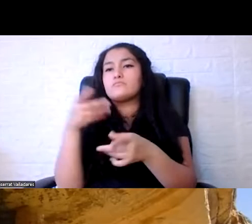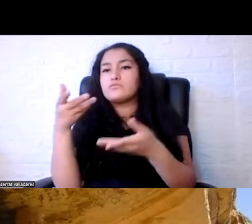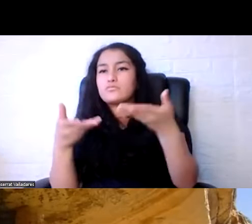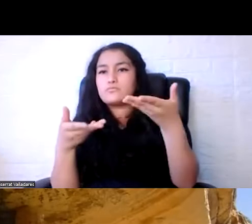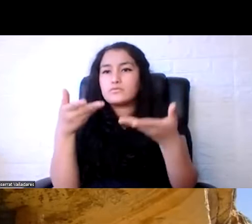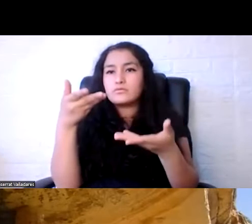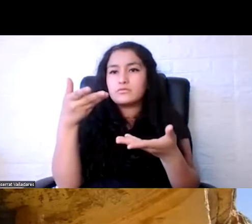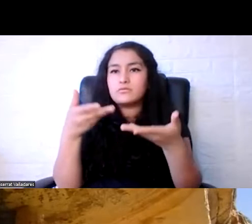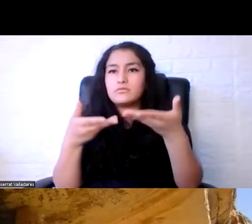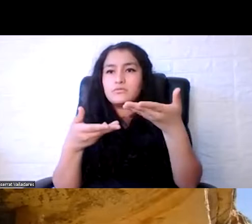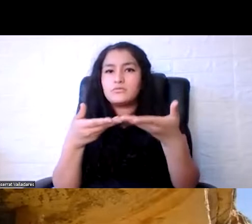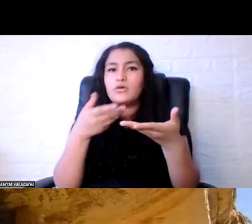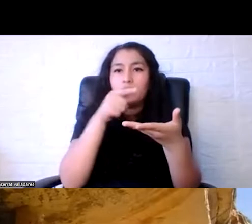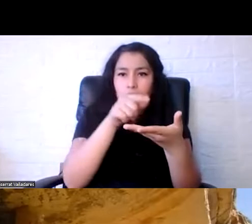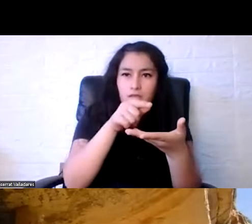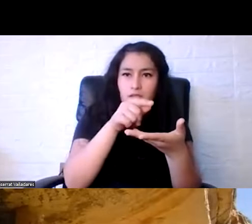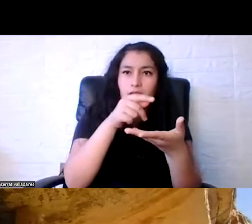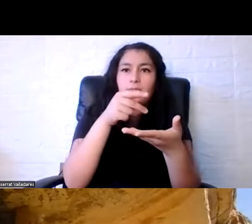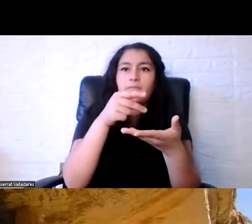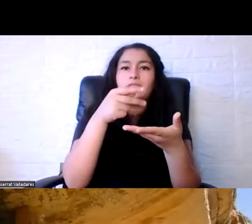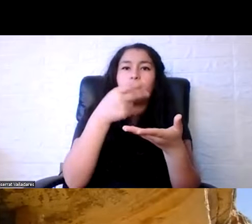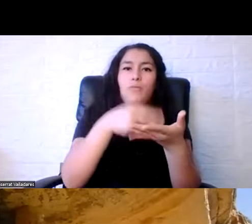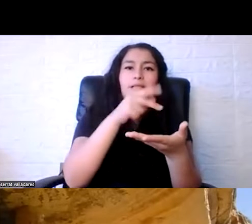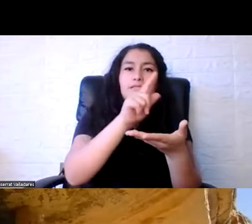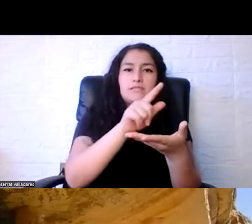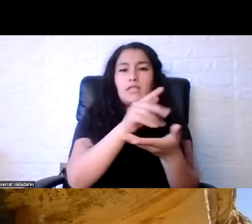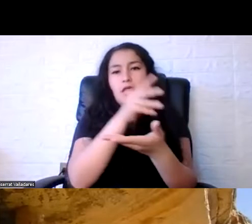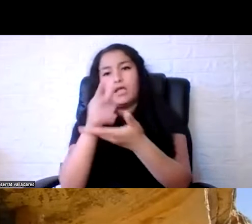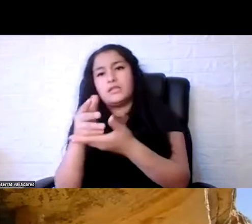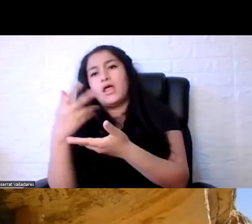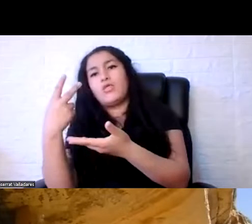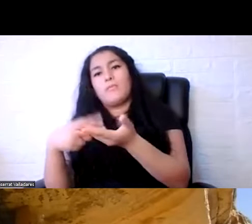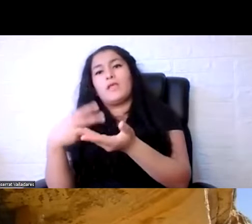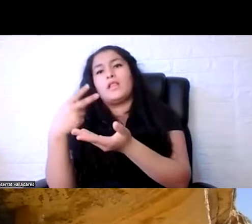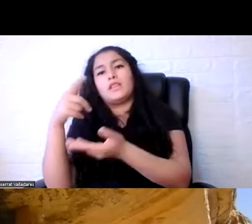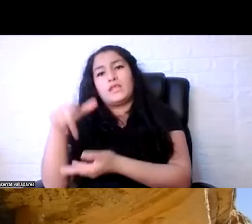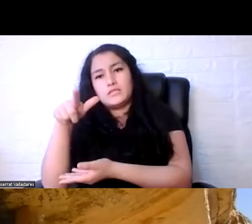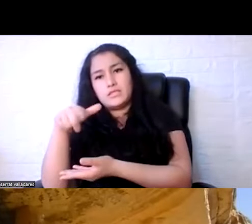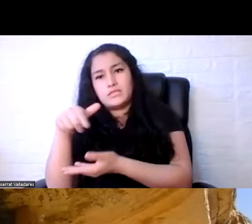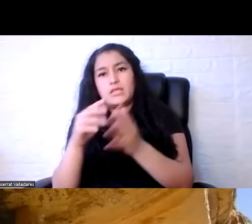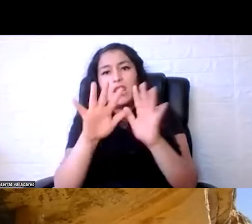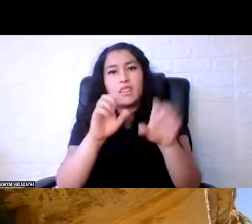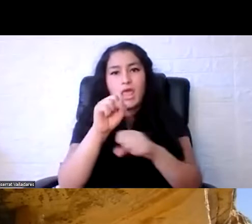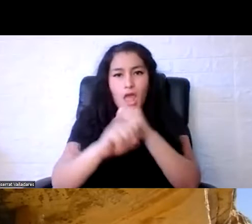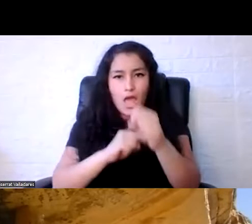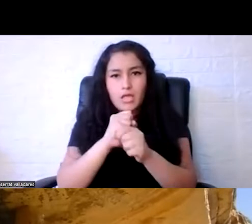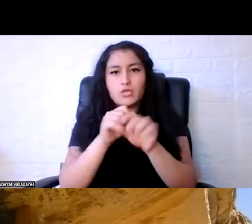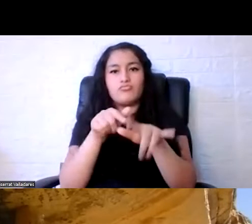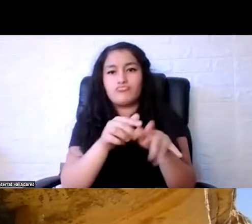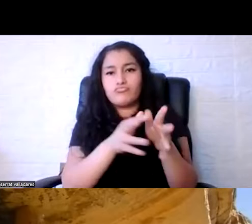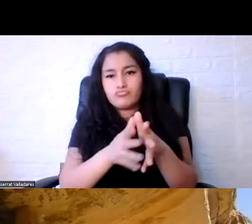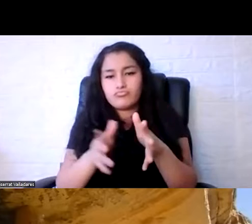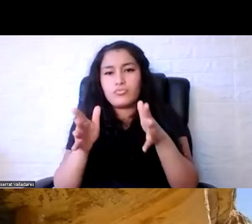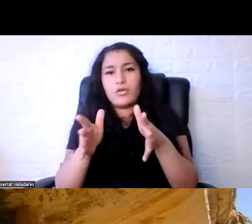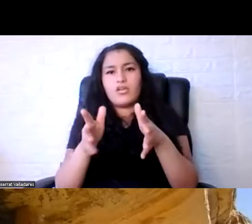de estas 2 etapas, ¿no? De 10 años de diferencia entre un grupo de policías en el norte de